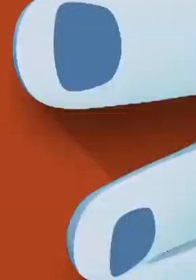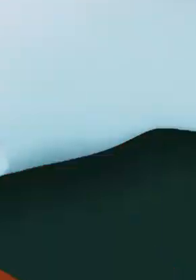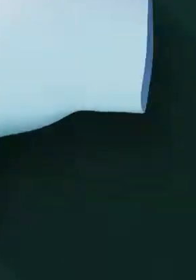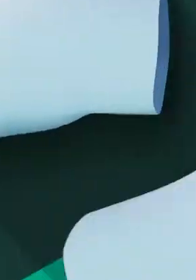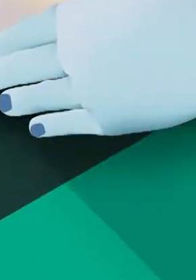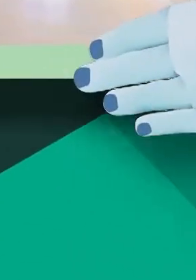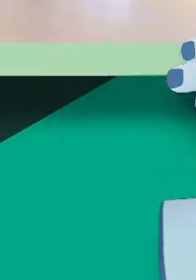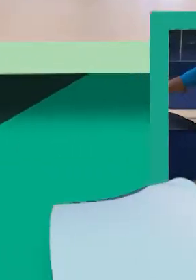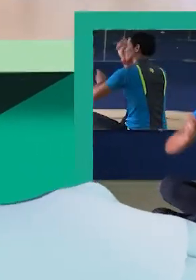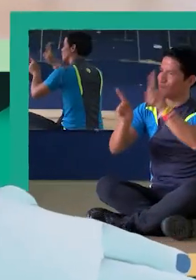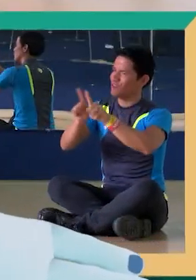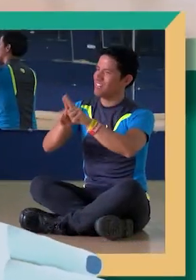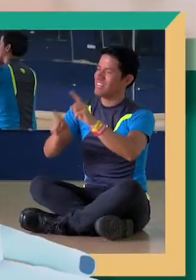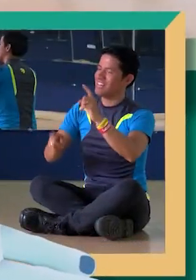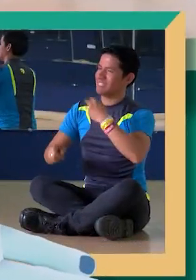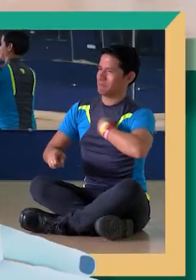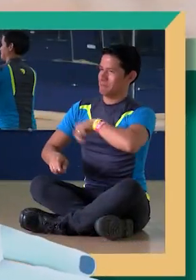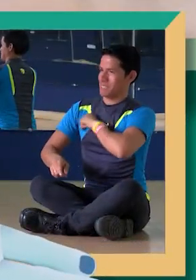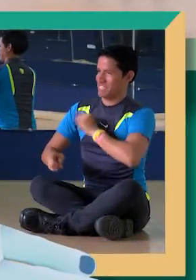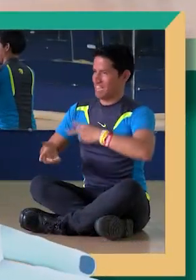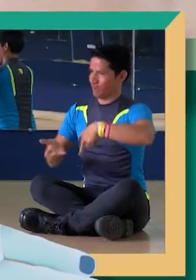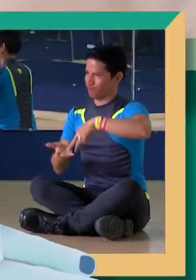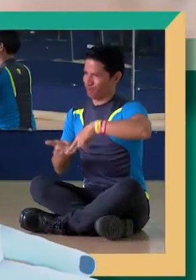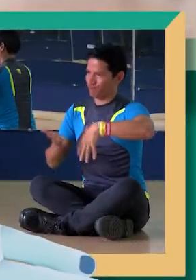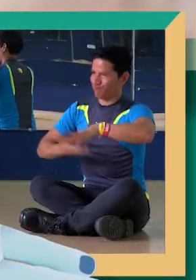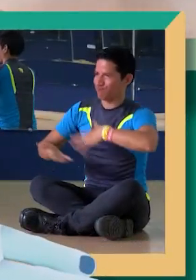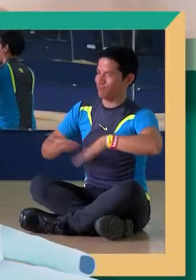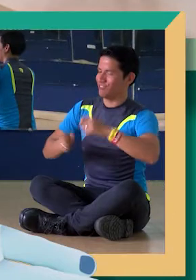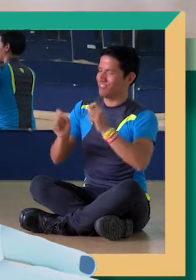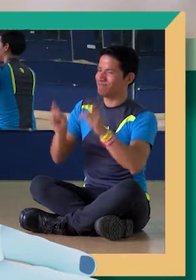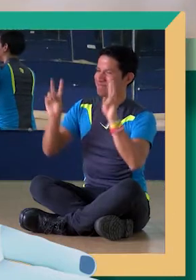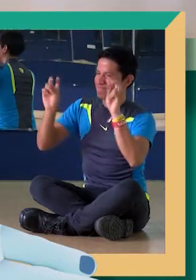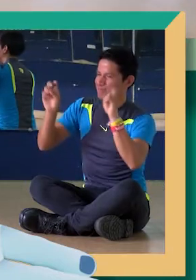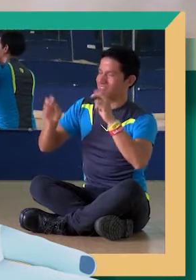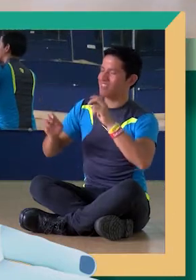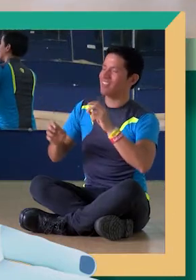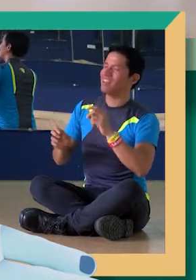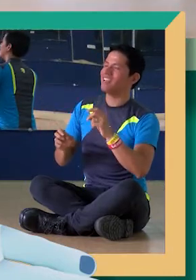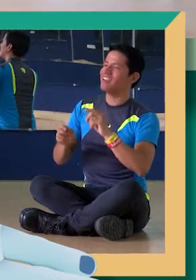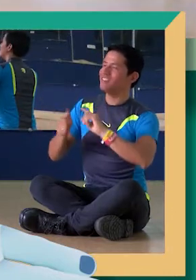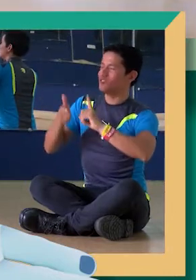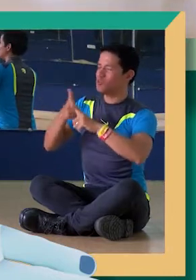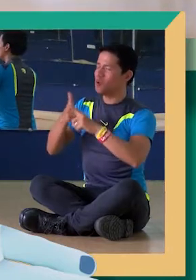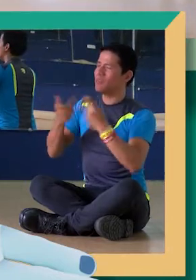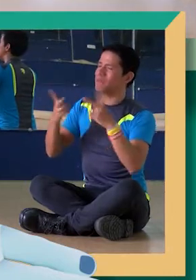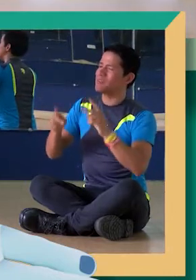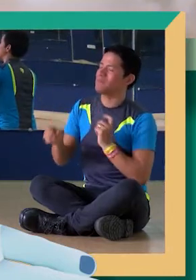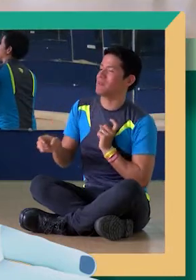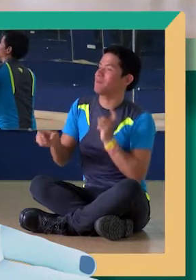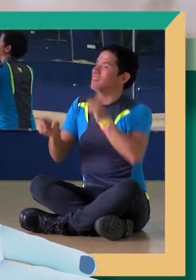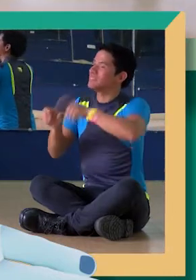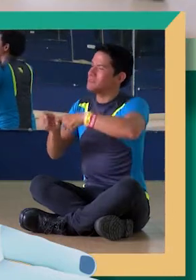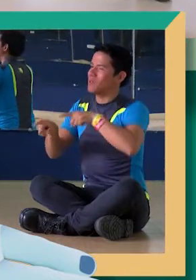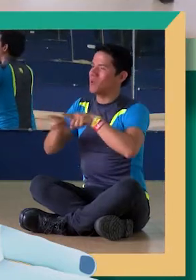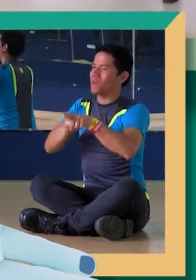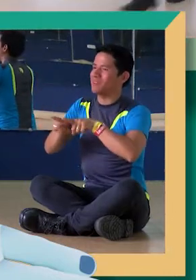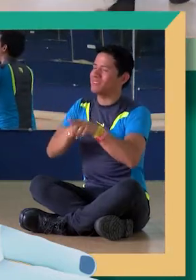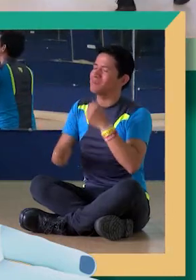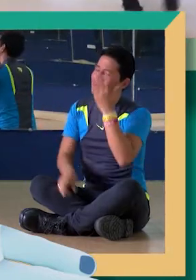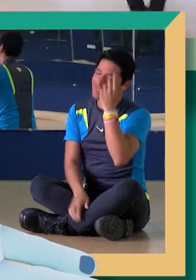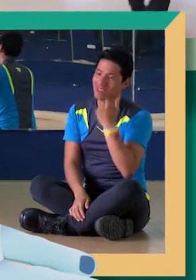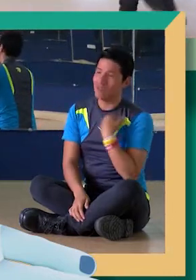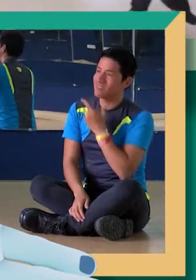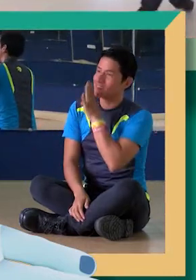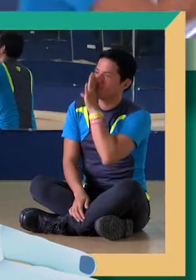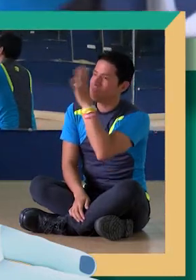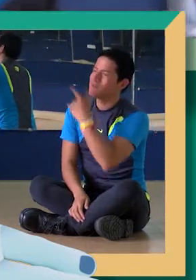Precisamente a esa edad, cuando me inscribí en una escuela de danza y aprendí baile flamenco, en fin, un sinnúmero de ritmos,